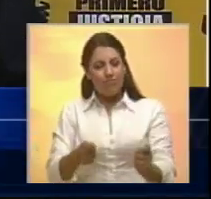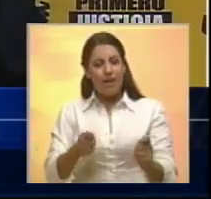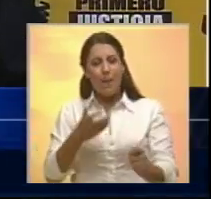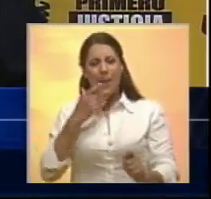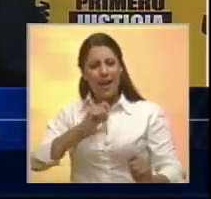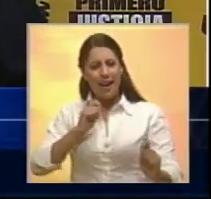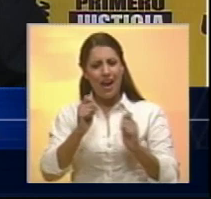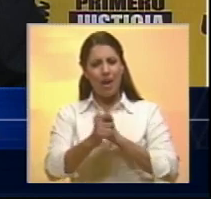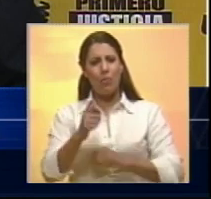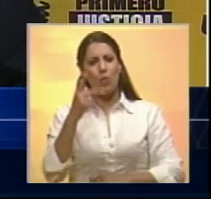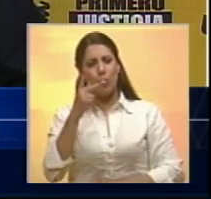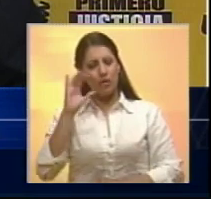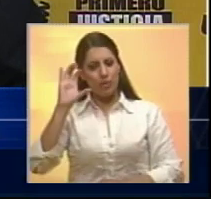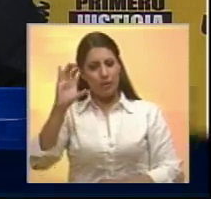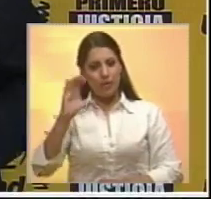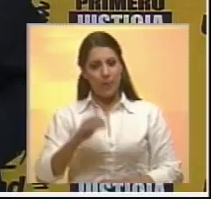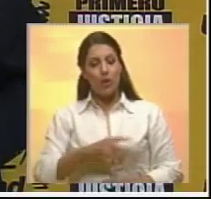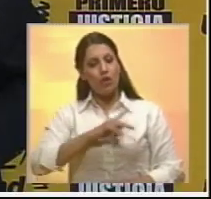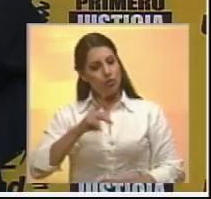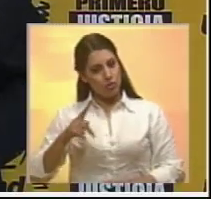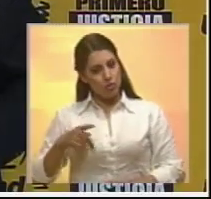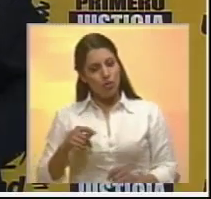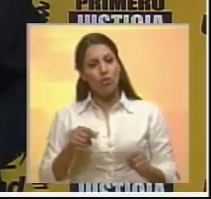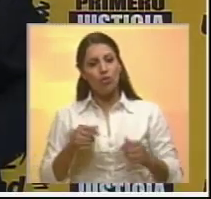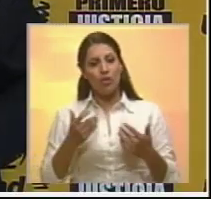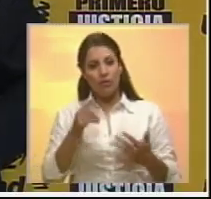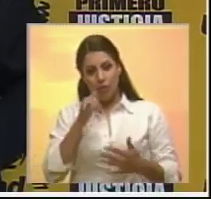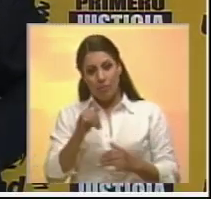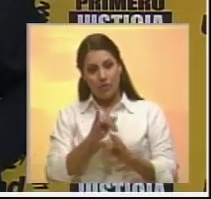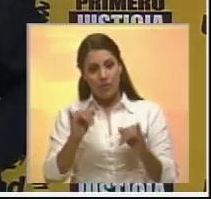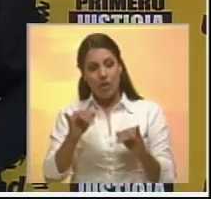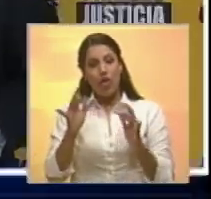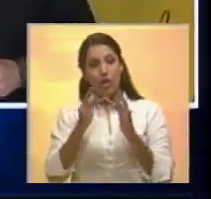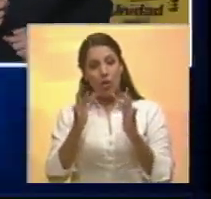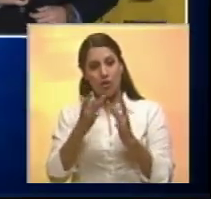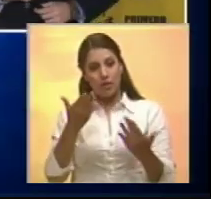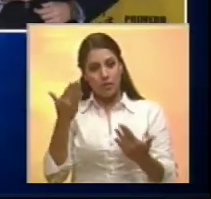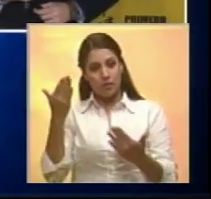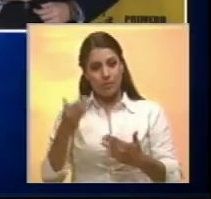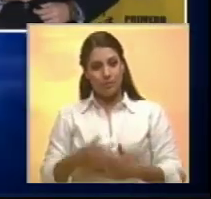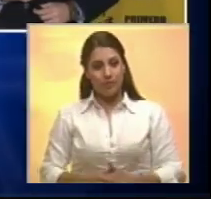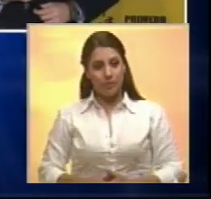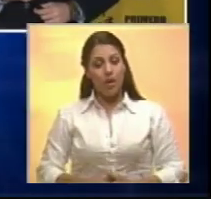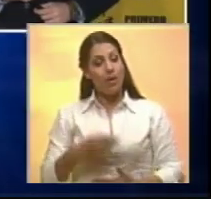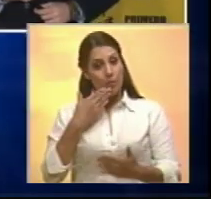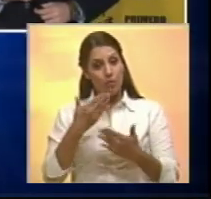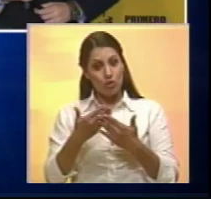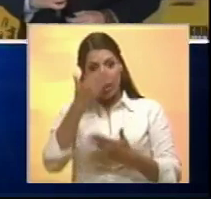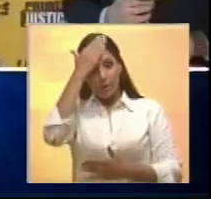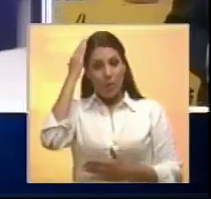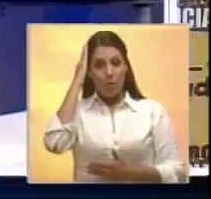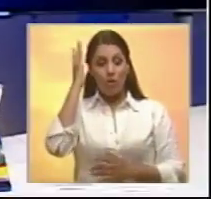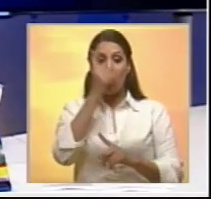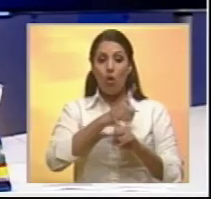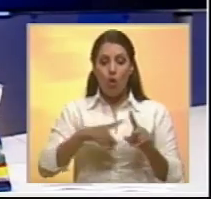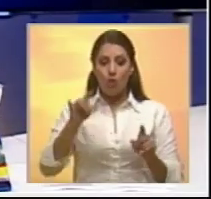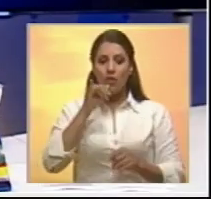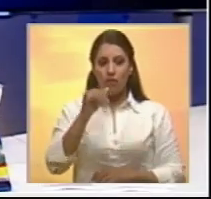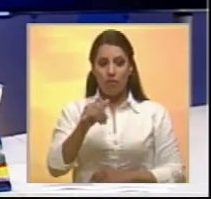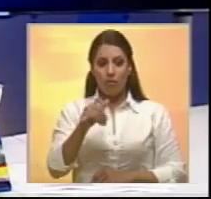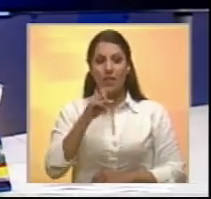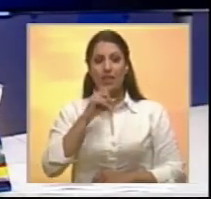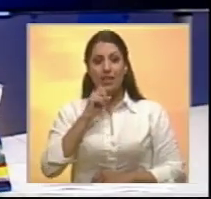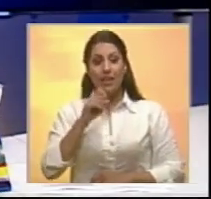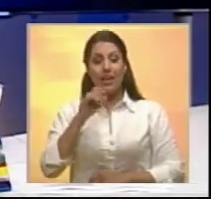cambio político en el país. Nosotros con esta información devolvemos el pase al estudio. Muchísimas gracias, Manuel. Y entre otras